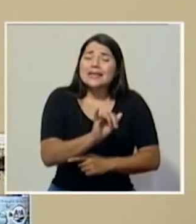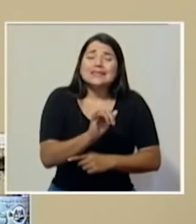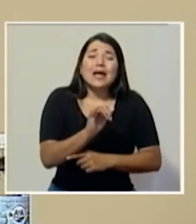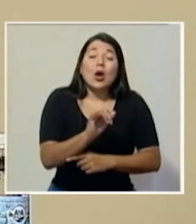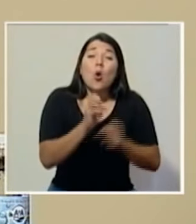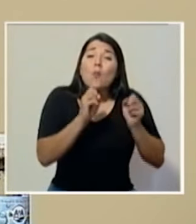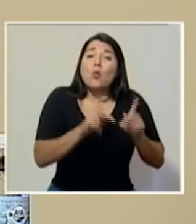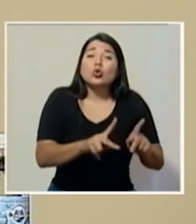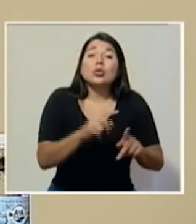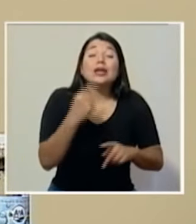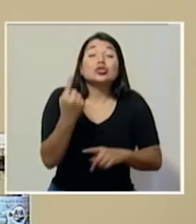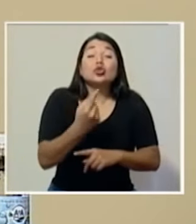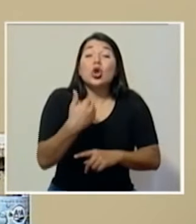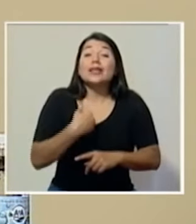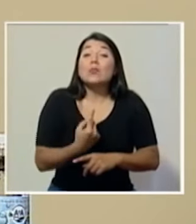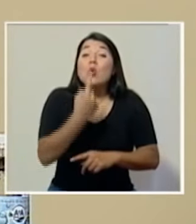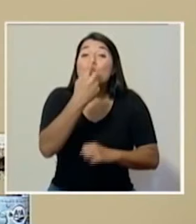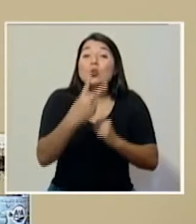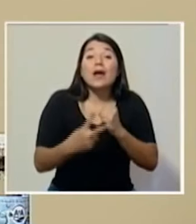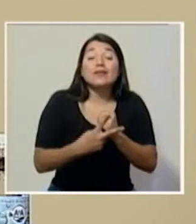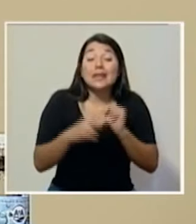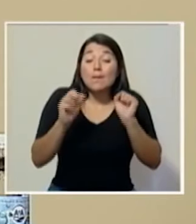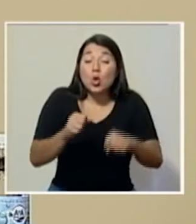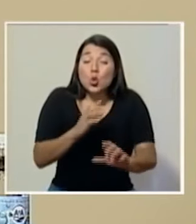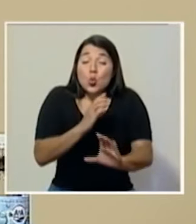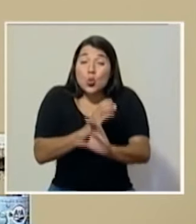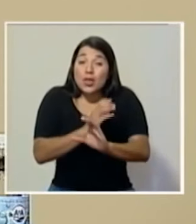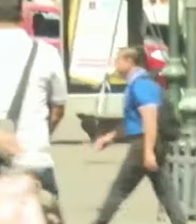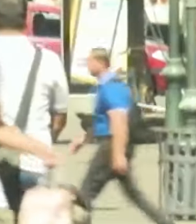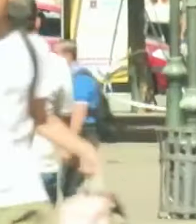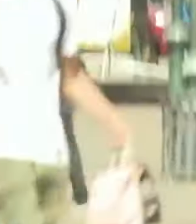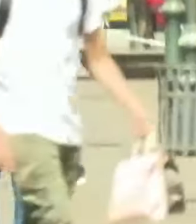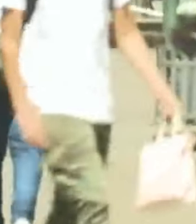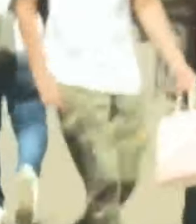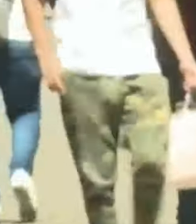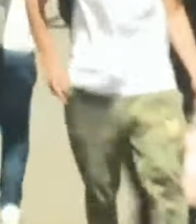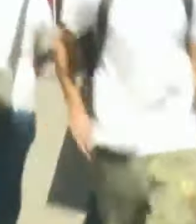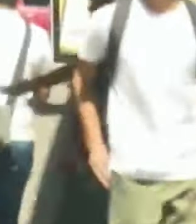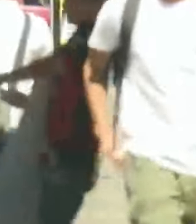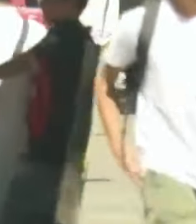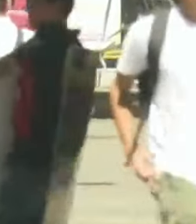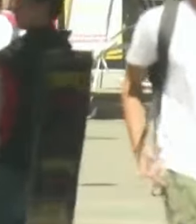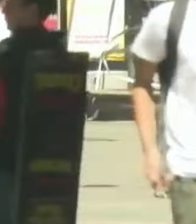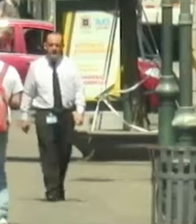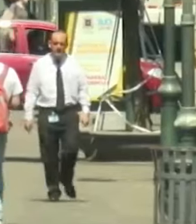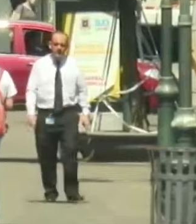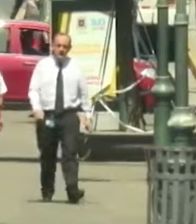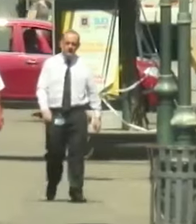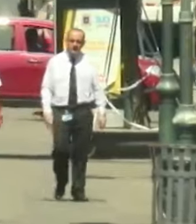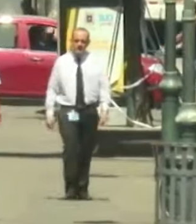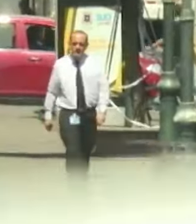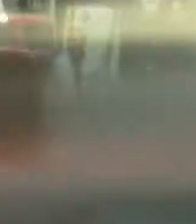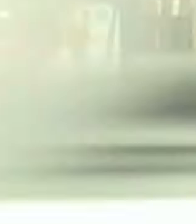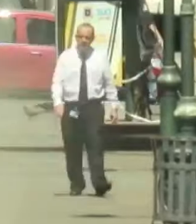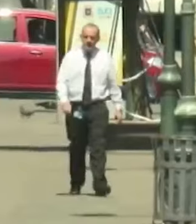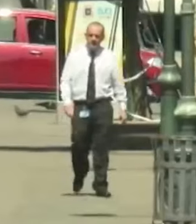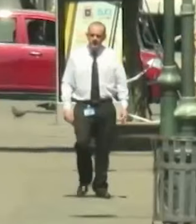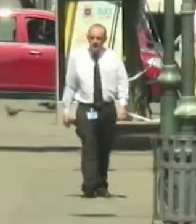a tener solamente una vez, de poder cuidarnos así, de esta forma como lo estamos haciendo. Los cambios regirán durante todo el mes de agosto.